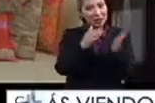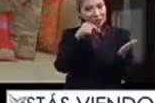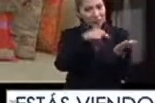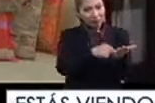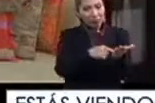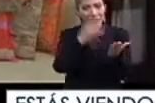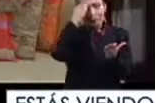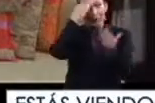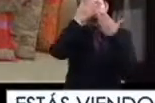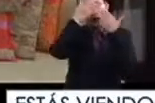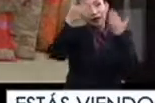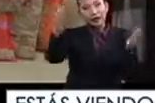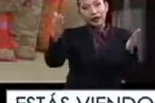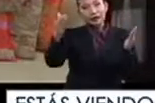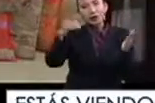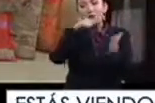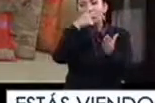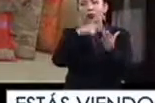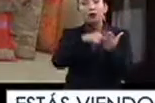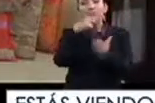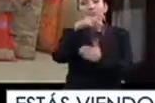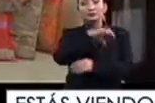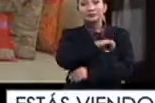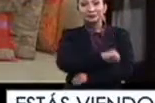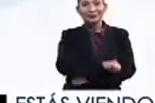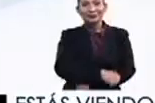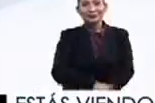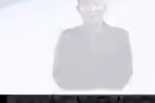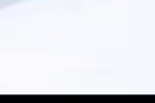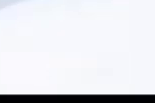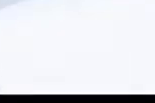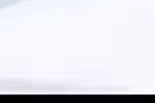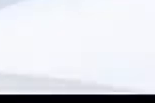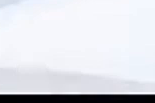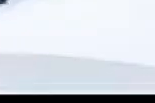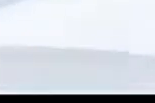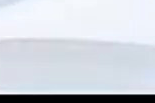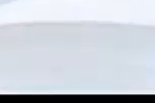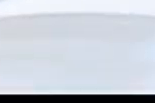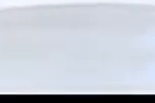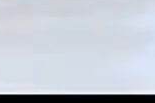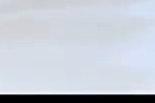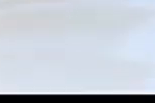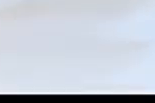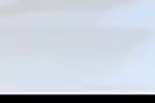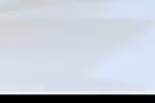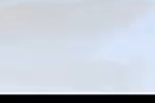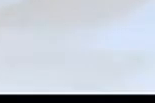mano, nuestra mente abierta y el espacio que prefieran.